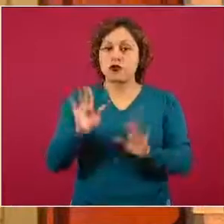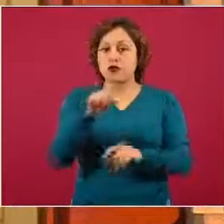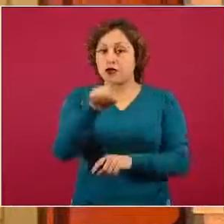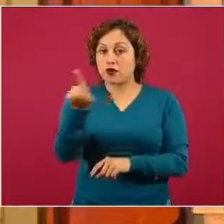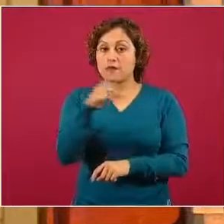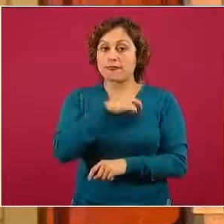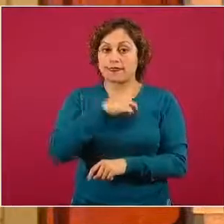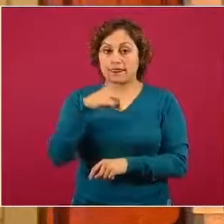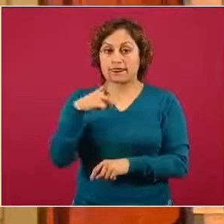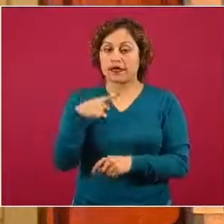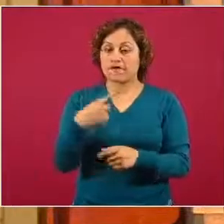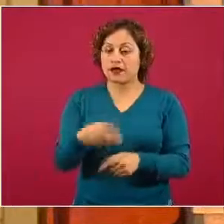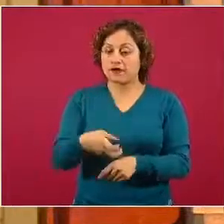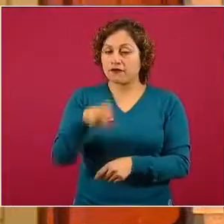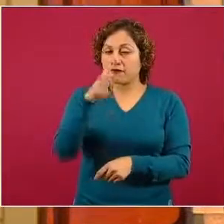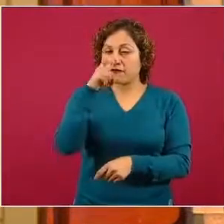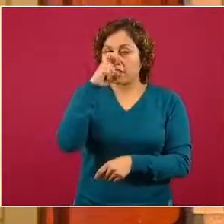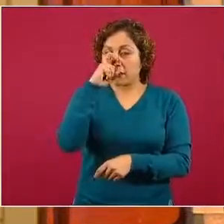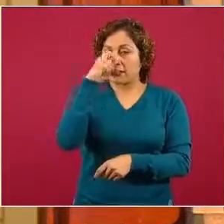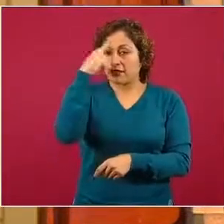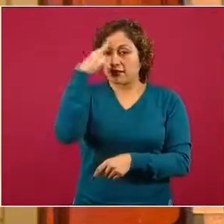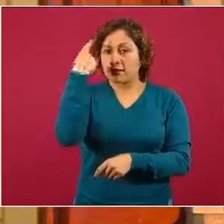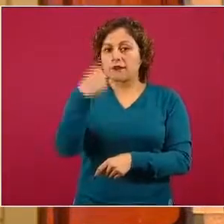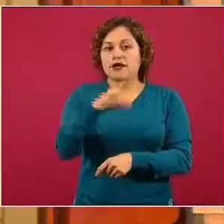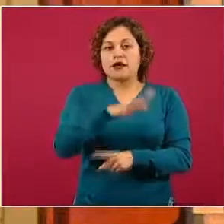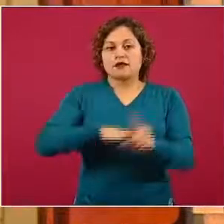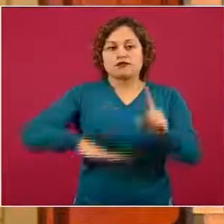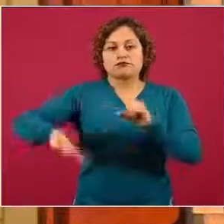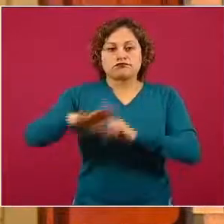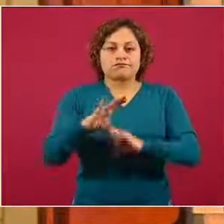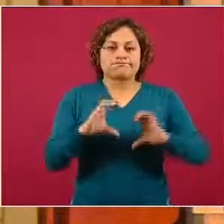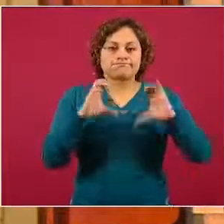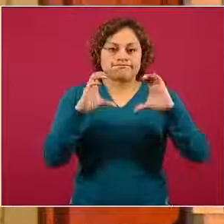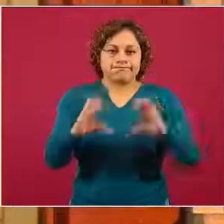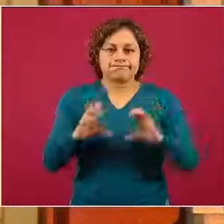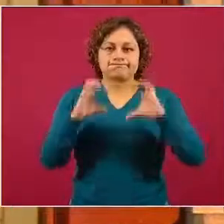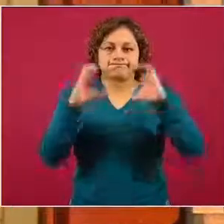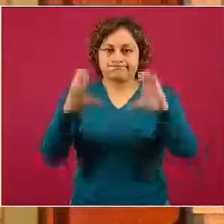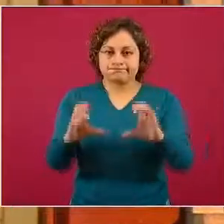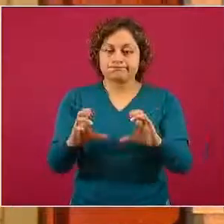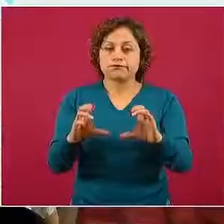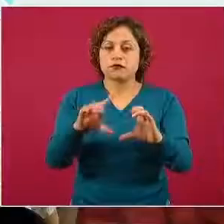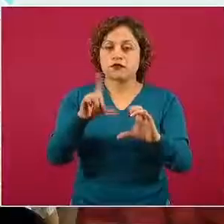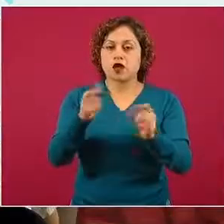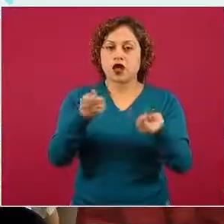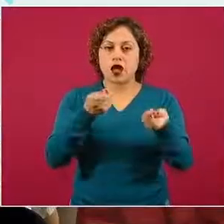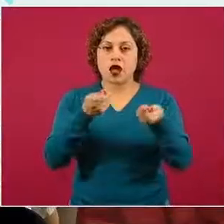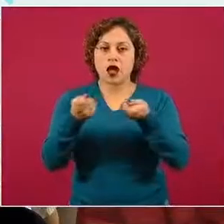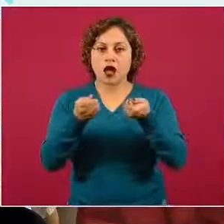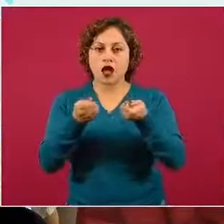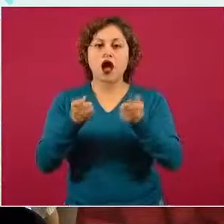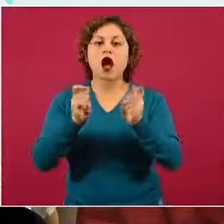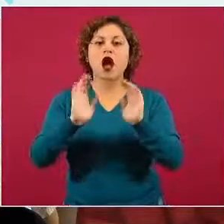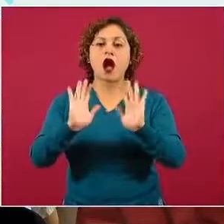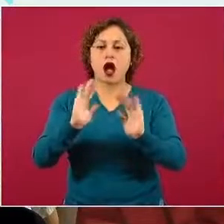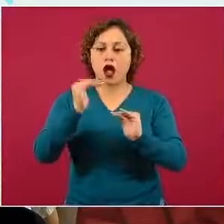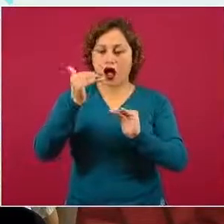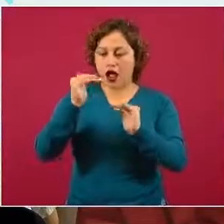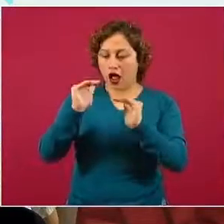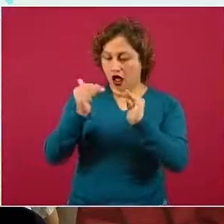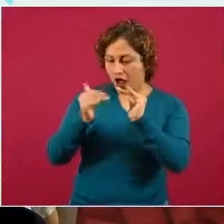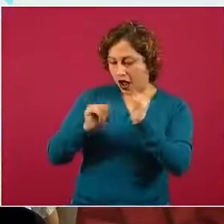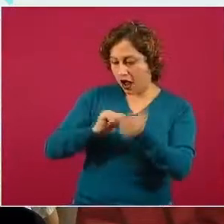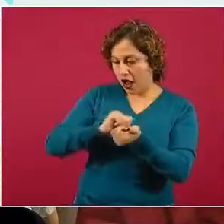implementan las acciones, entonces esto se estabilice y ahora sí podamos empezar a disminuir el riesgo, más bien en camino hacia un